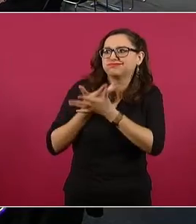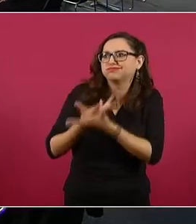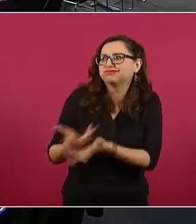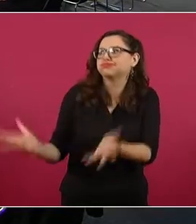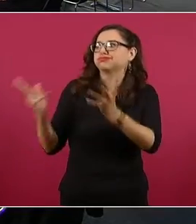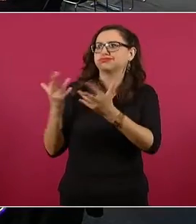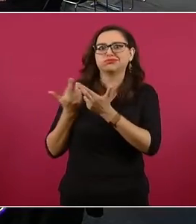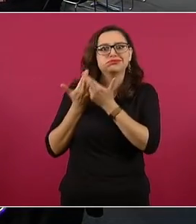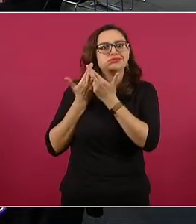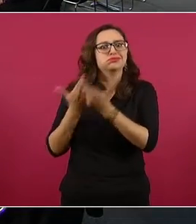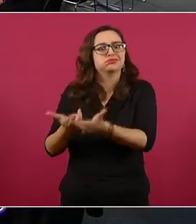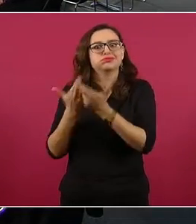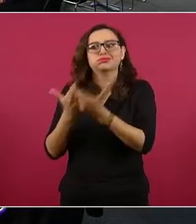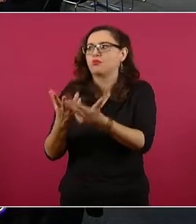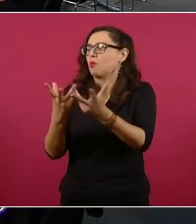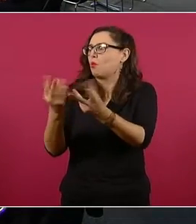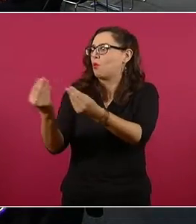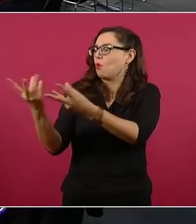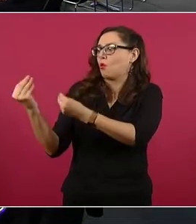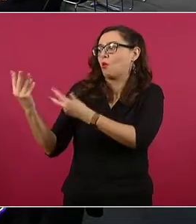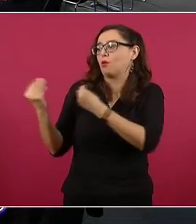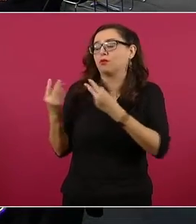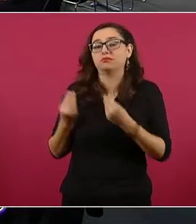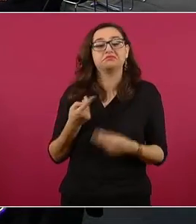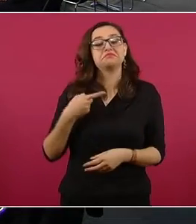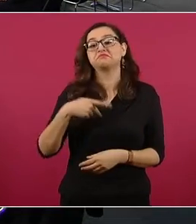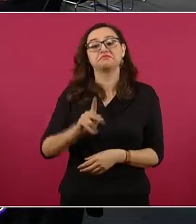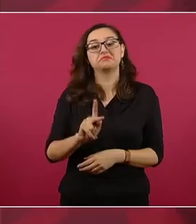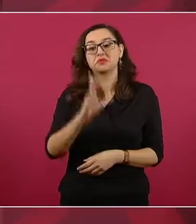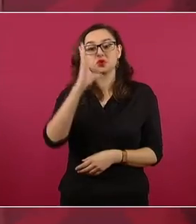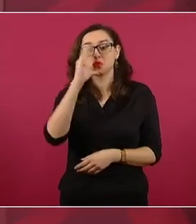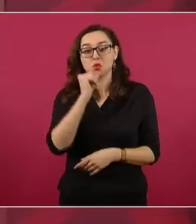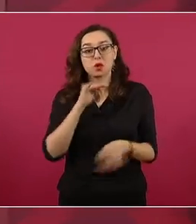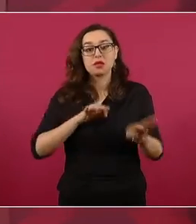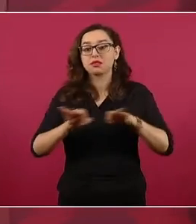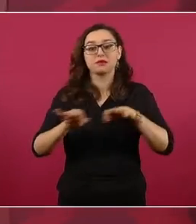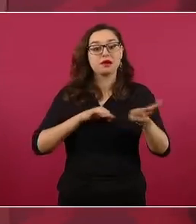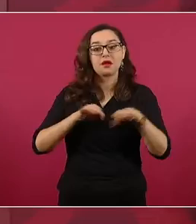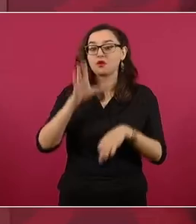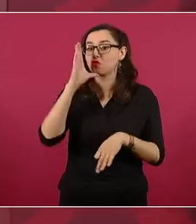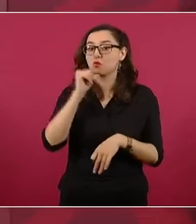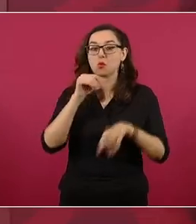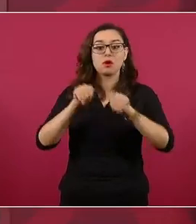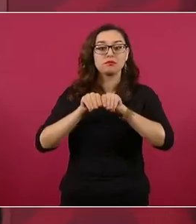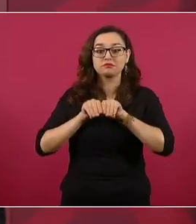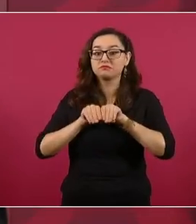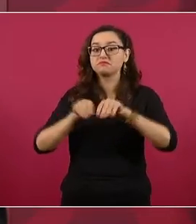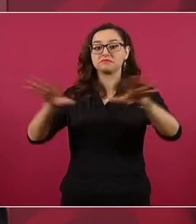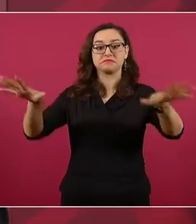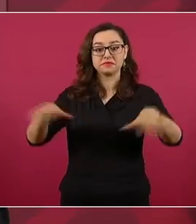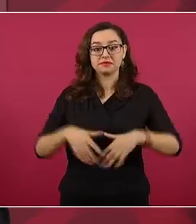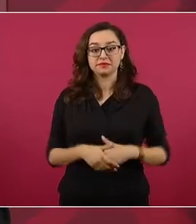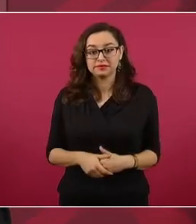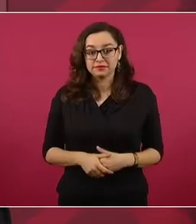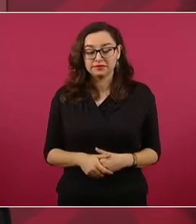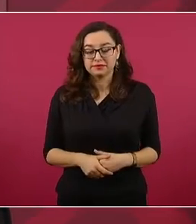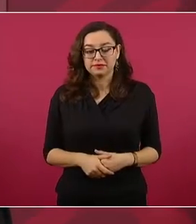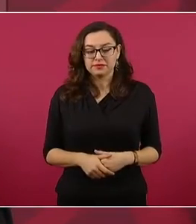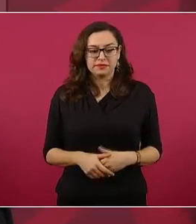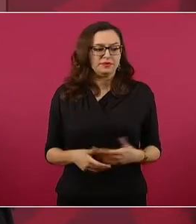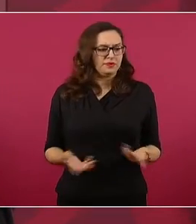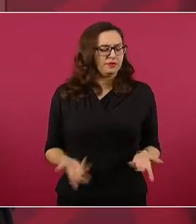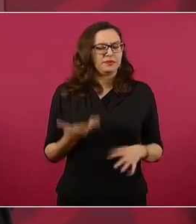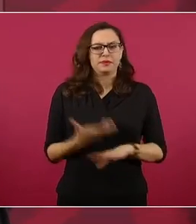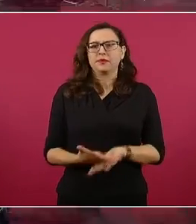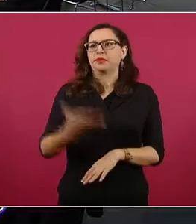pero estaba subutilizada. Una vez me tocó ir a Manzanillo a ver a una